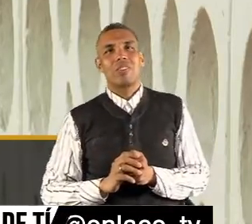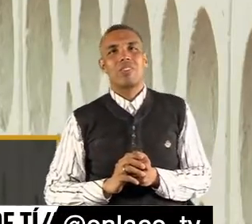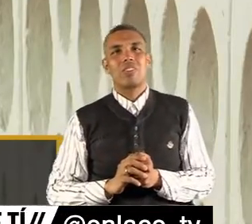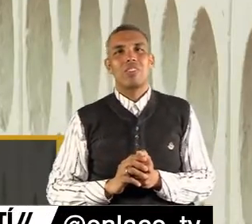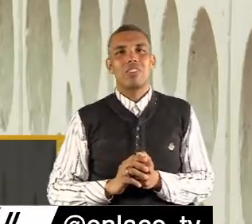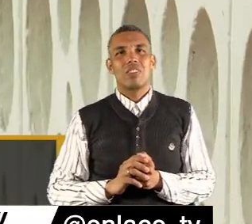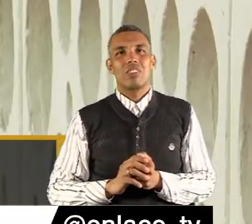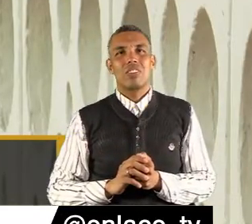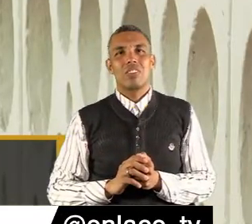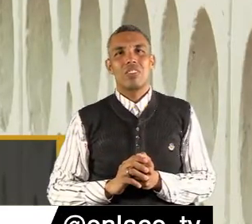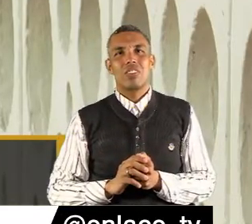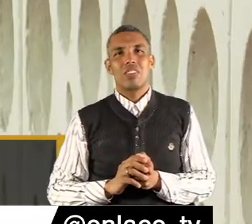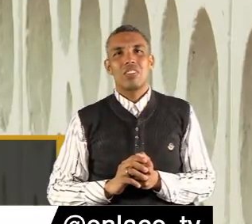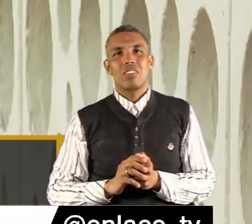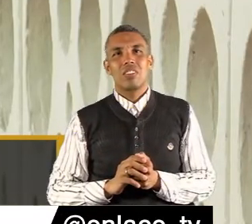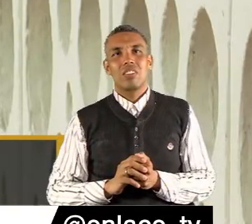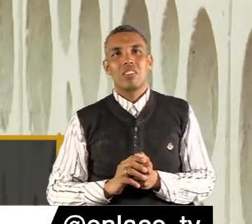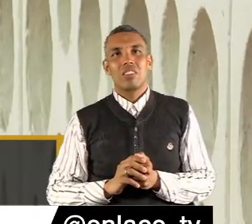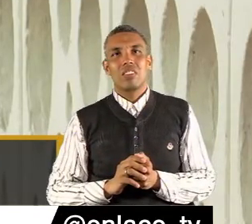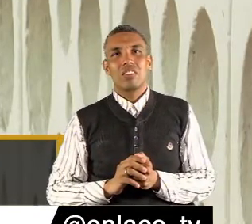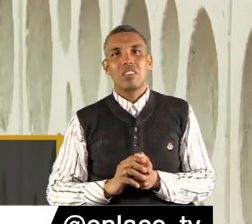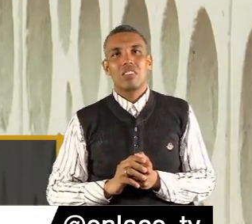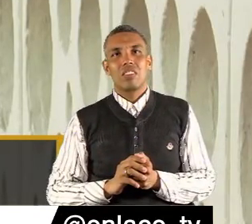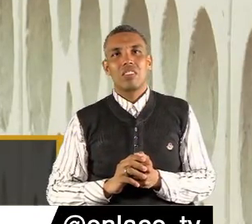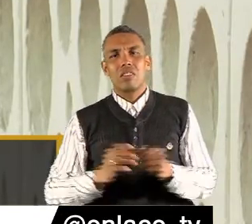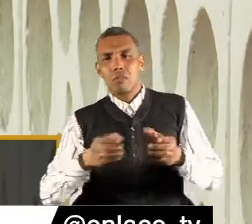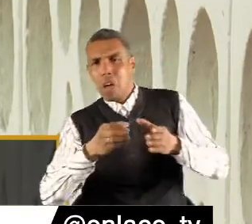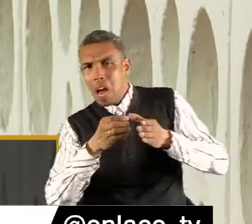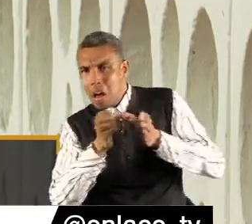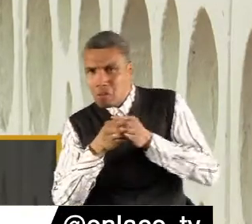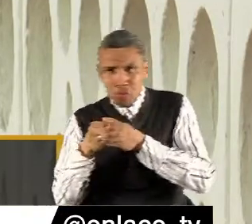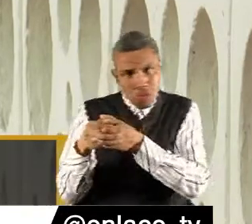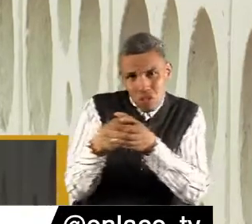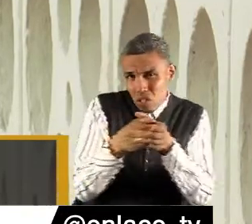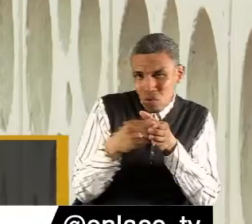por asociaciones. Un amigo me dijo, profe,